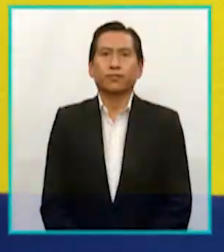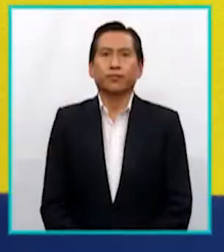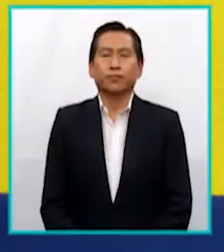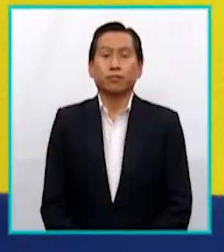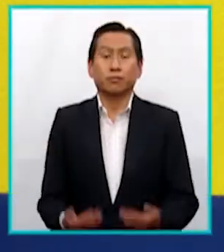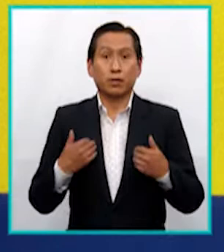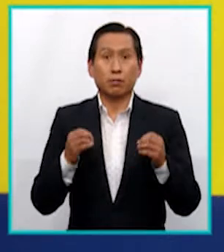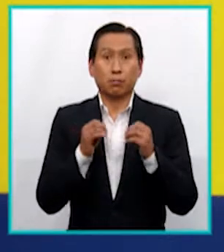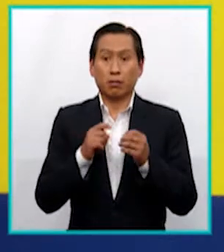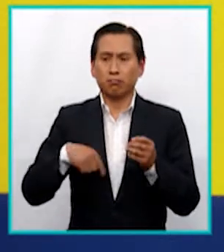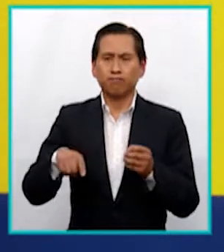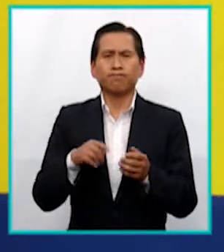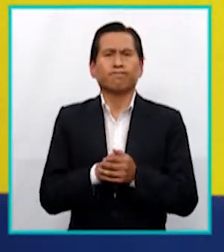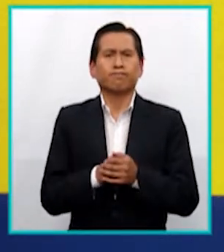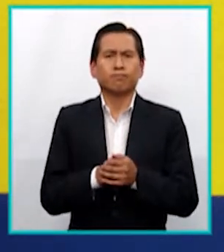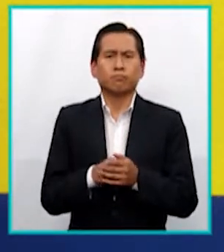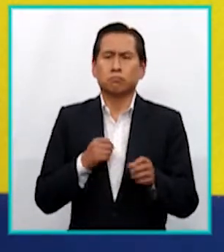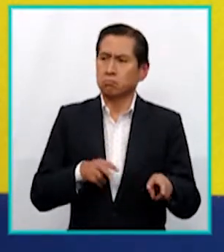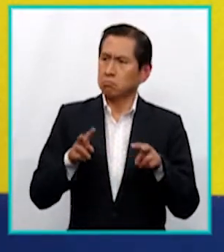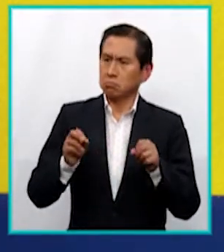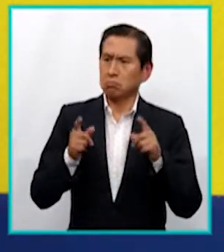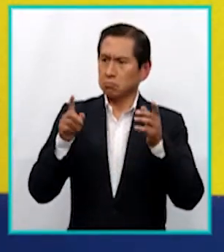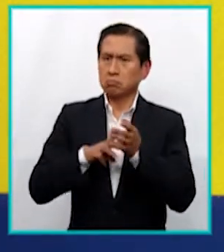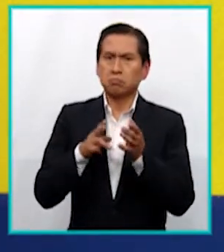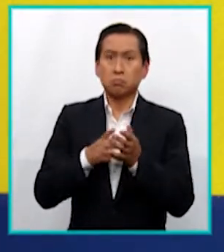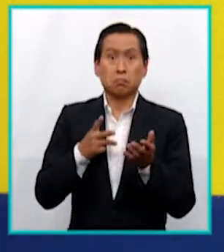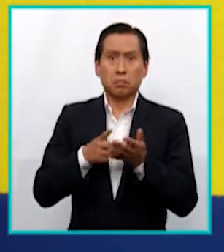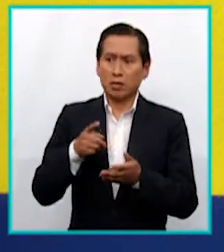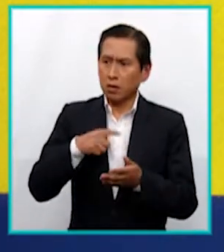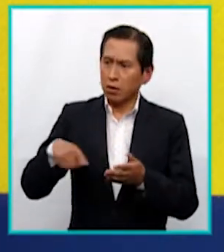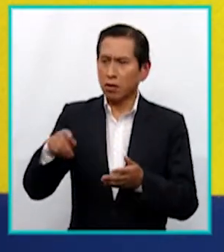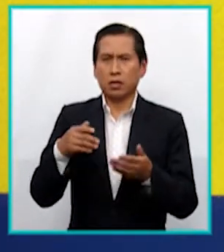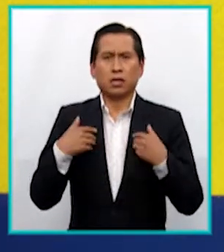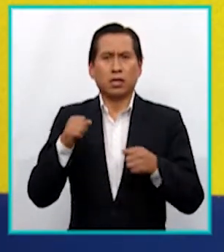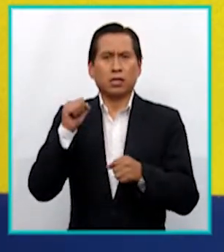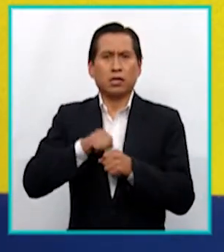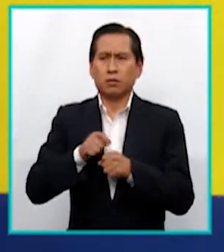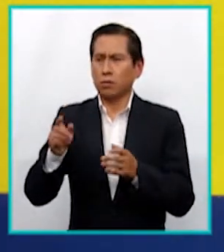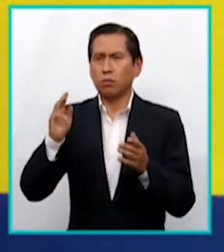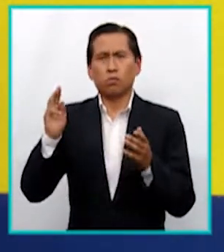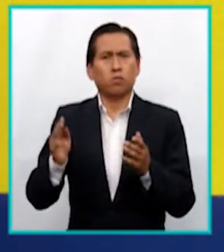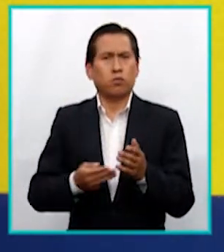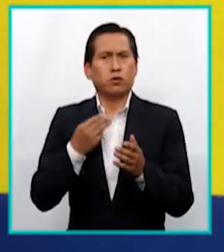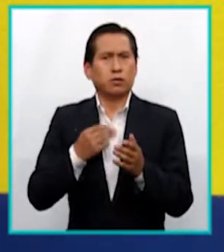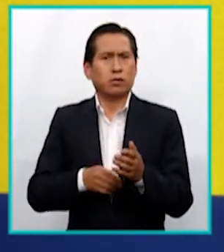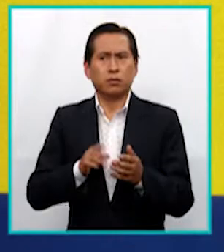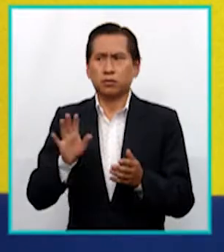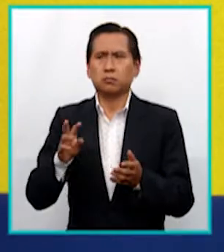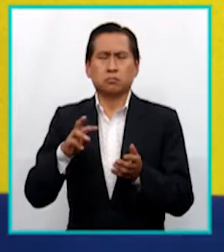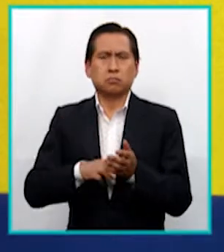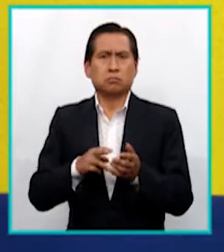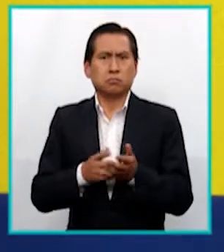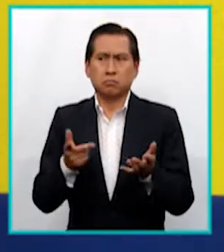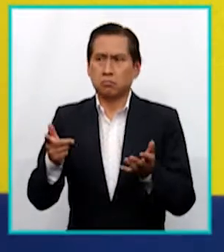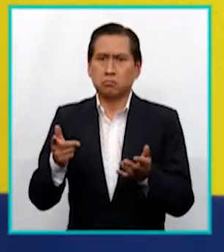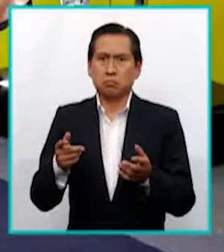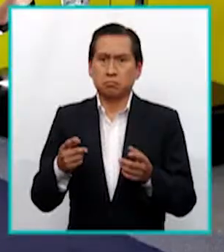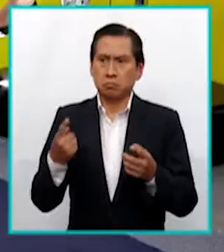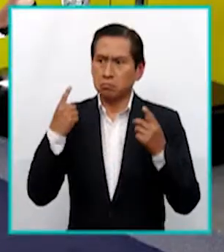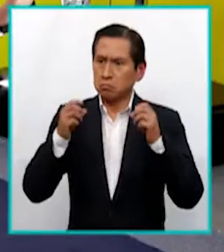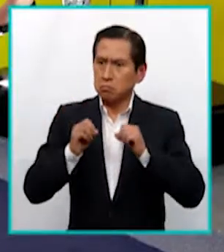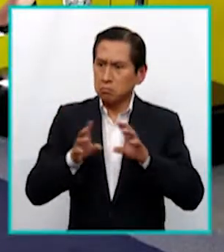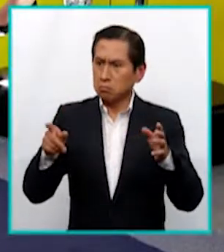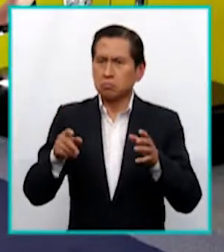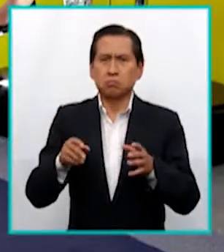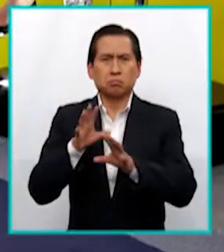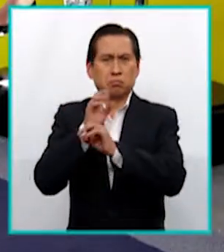venido acá. Pero me llama la atención que del rap van a trabajar con un músico que digamos, hace sonar un instrumento